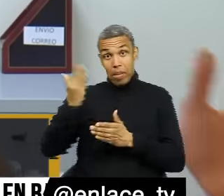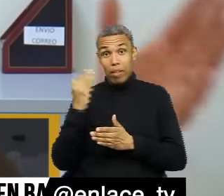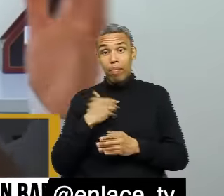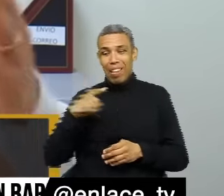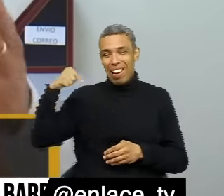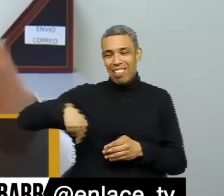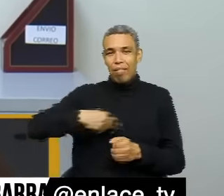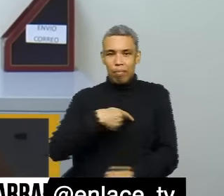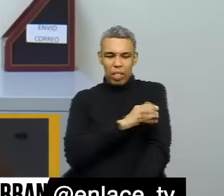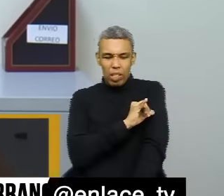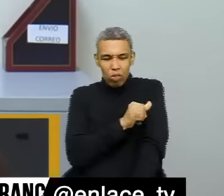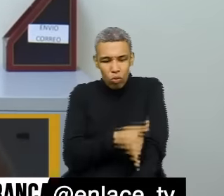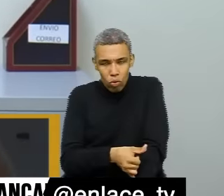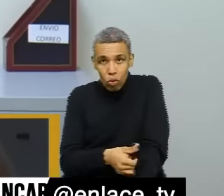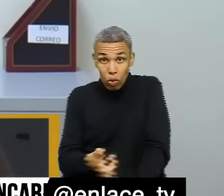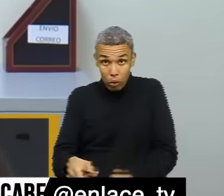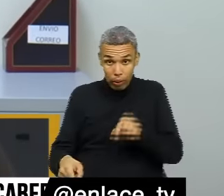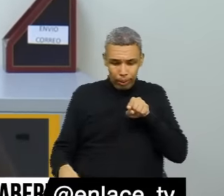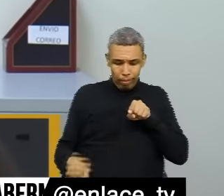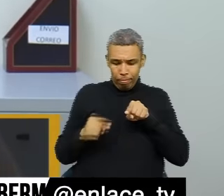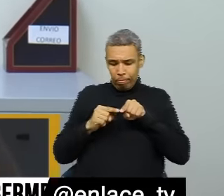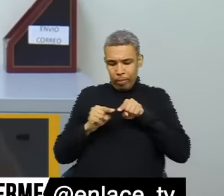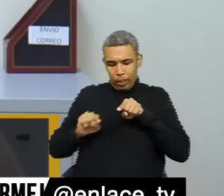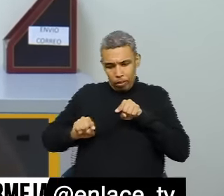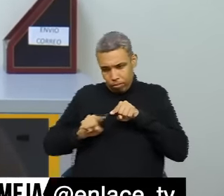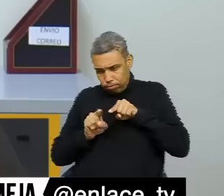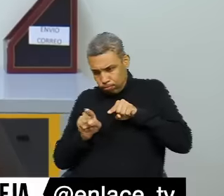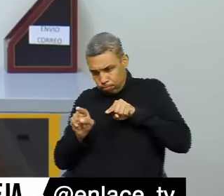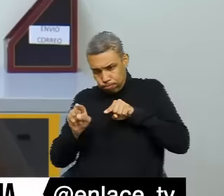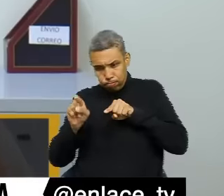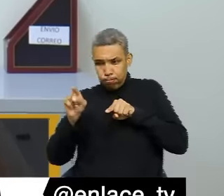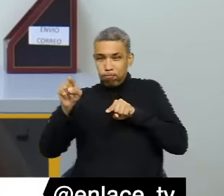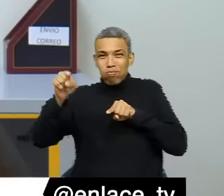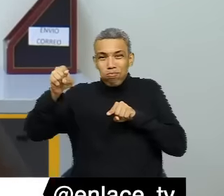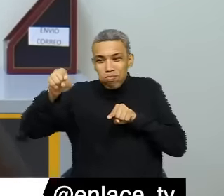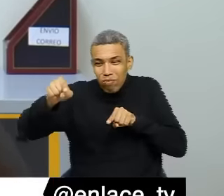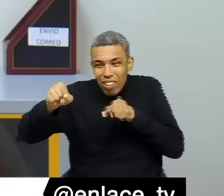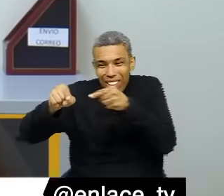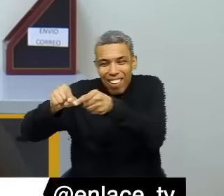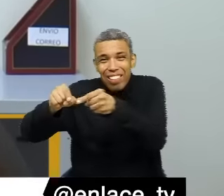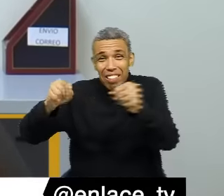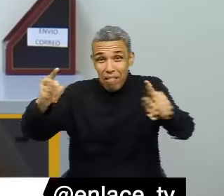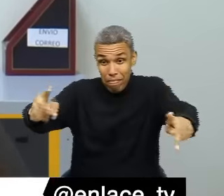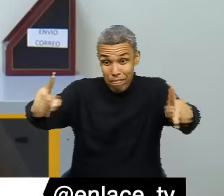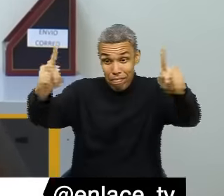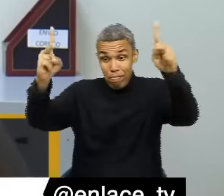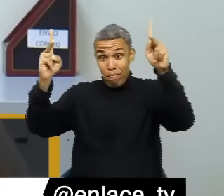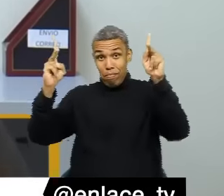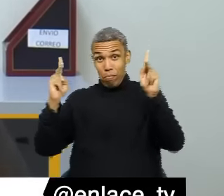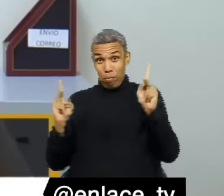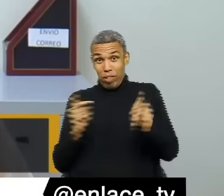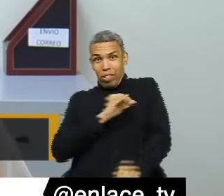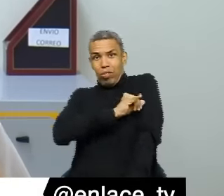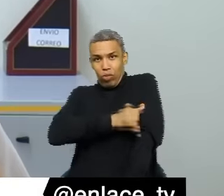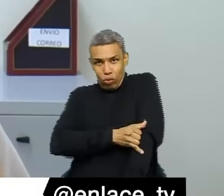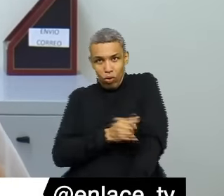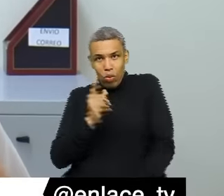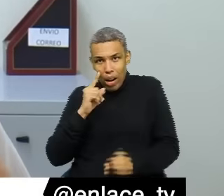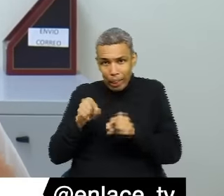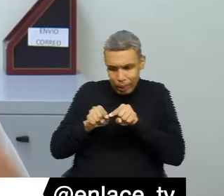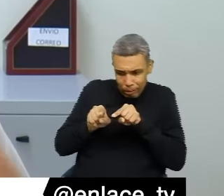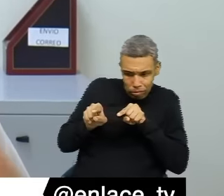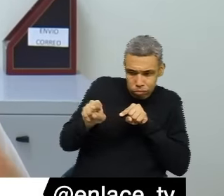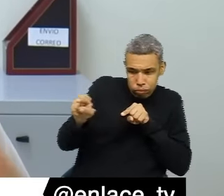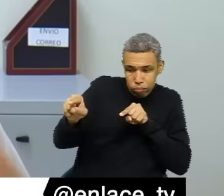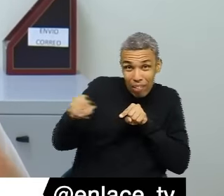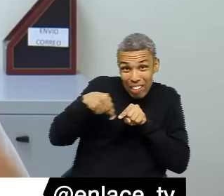Yondó hacia el puente Guillermo Gaviria. La rehabilitación de esa vía va a ser la primera obra que se inicia en ese